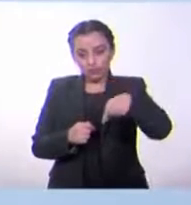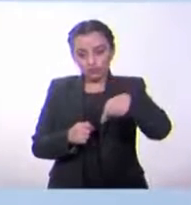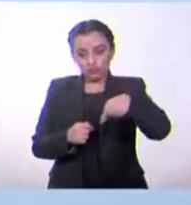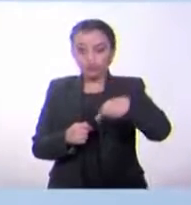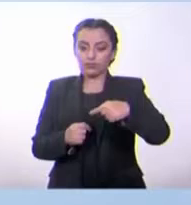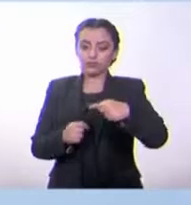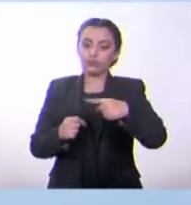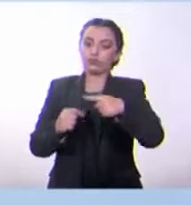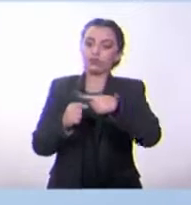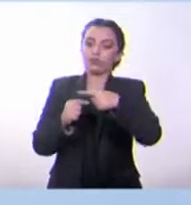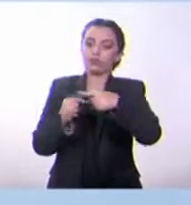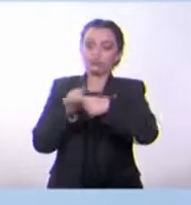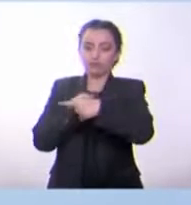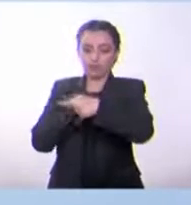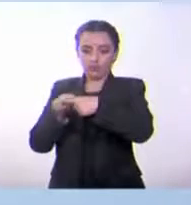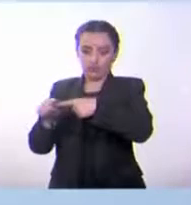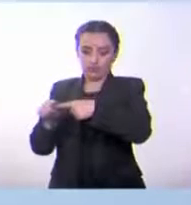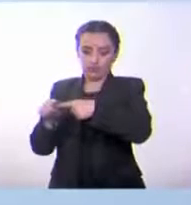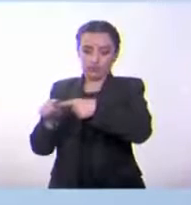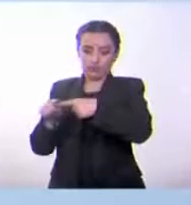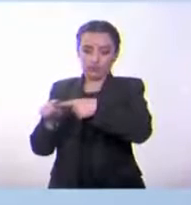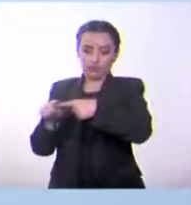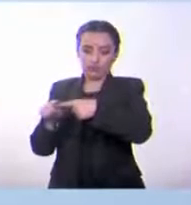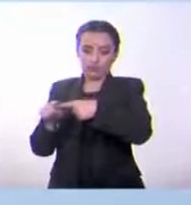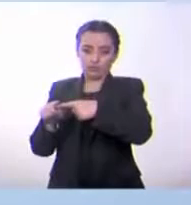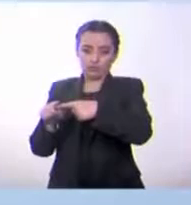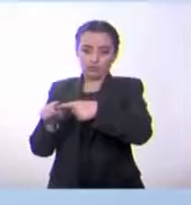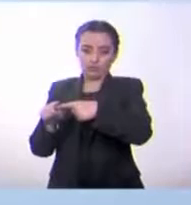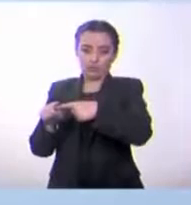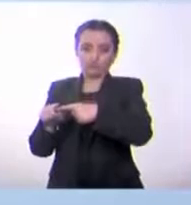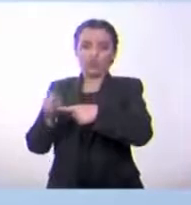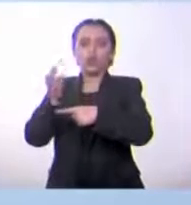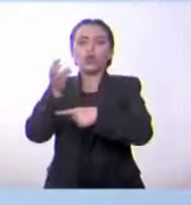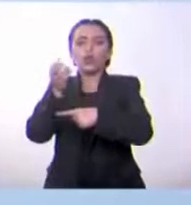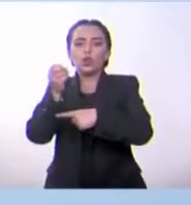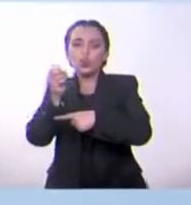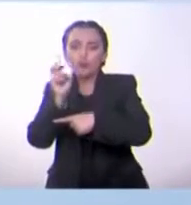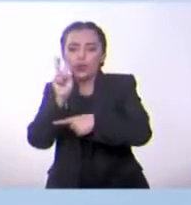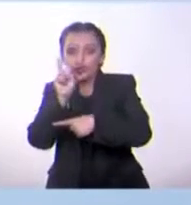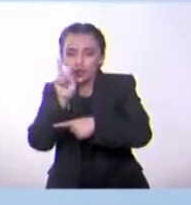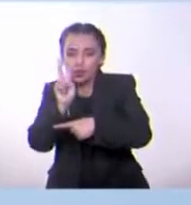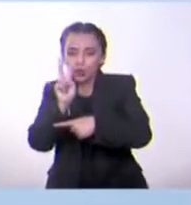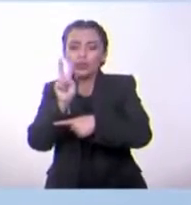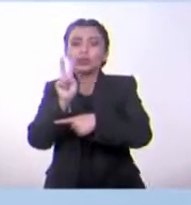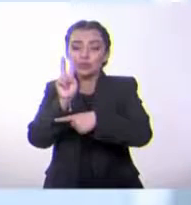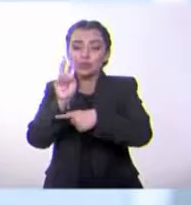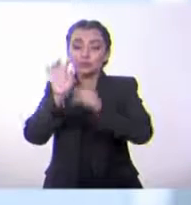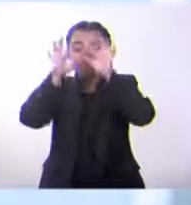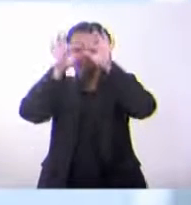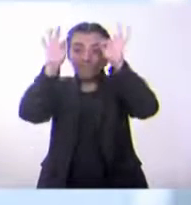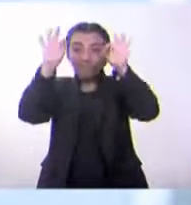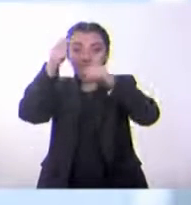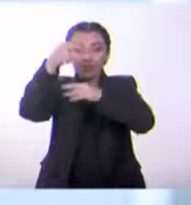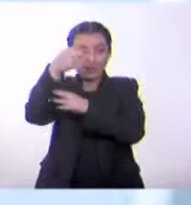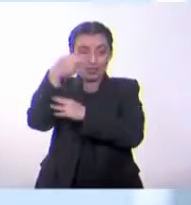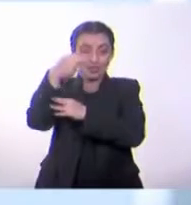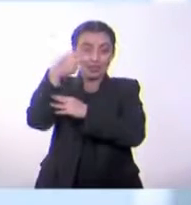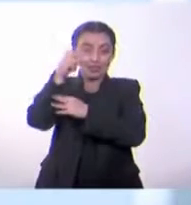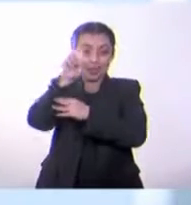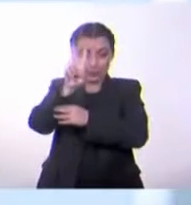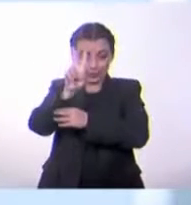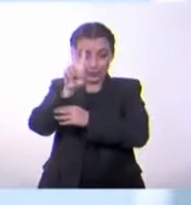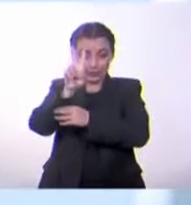entre E2, porque es el número de hidrógenos que hay en el ácido. Y esto está dado